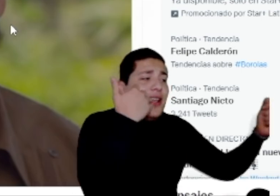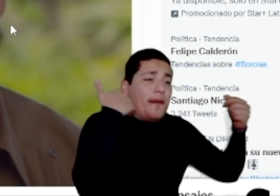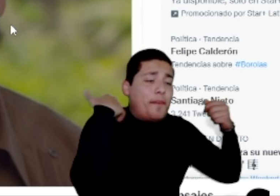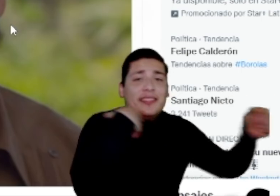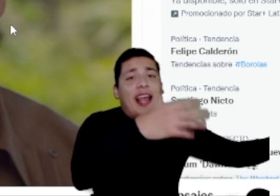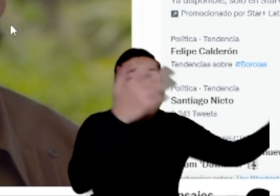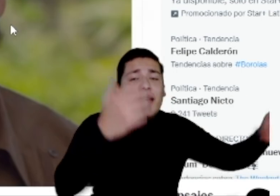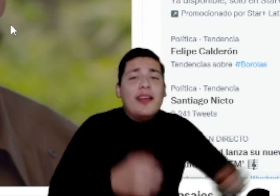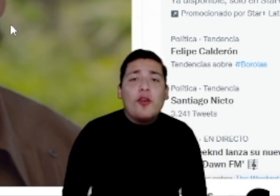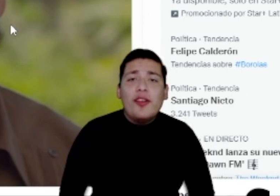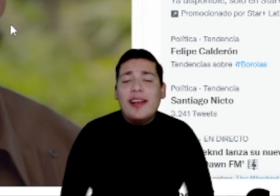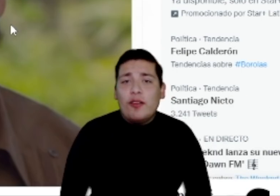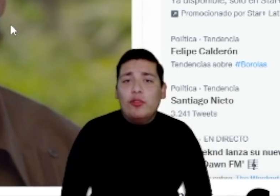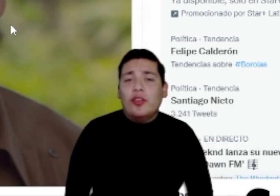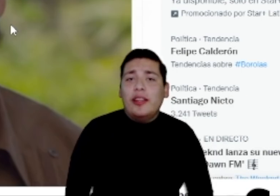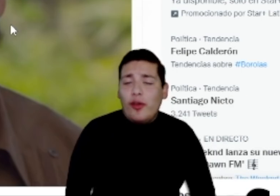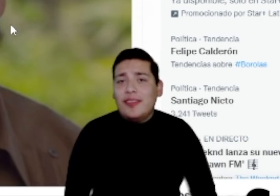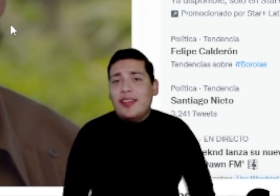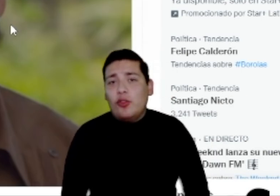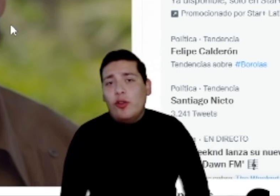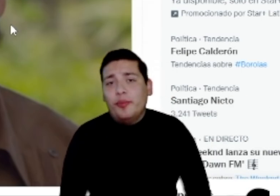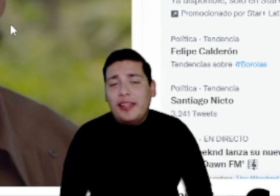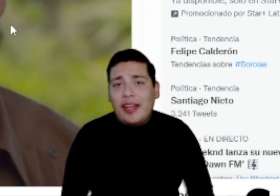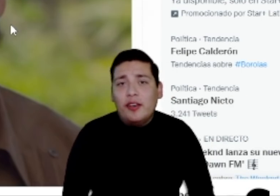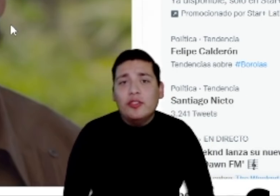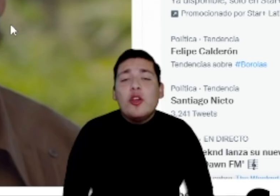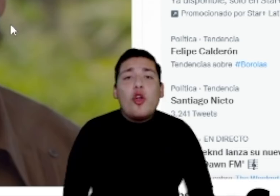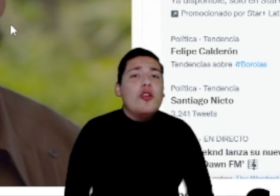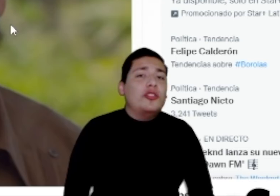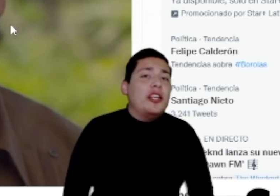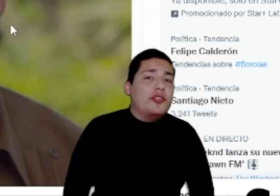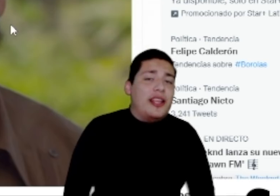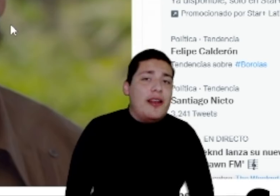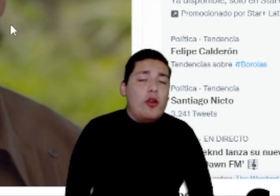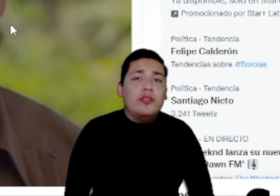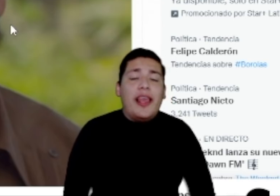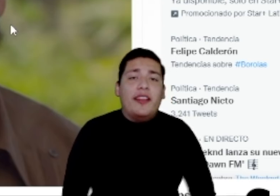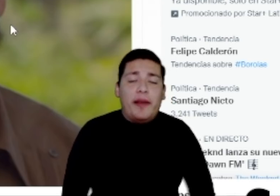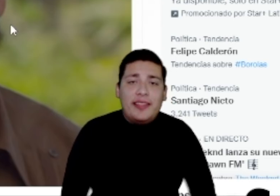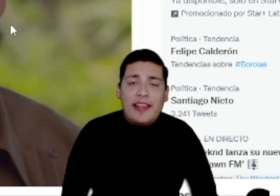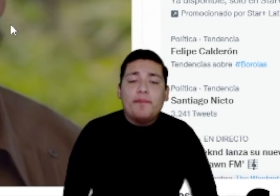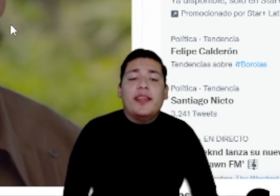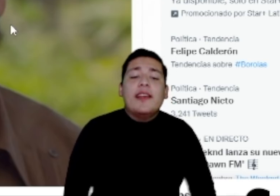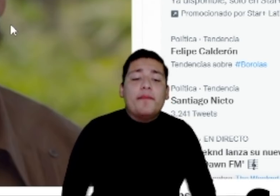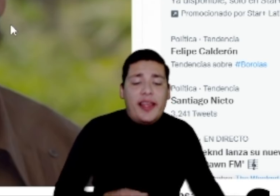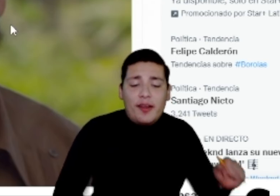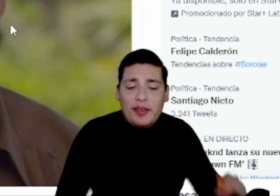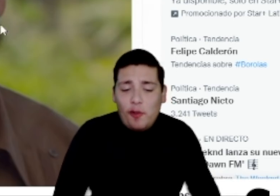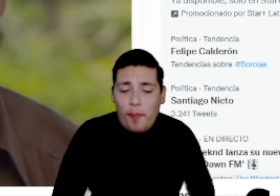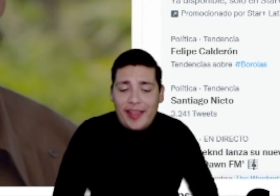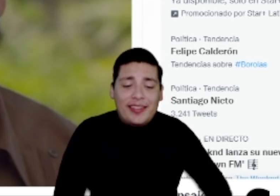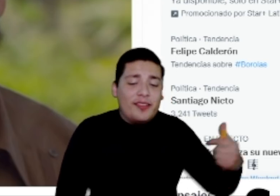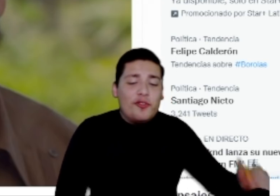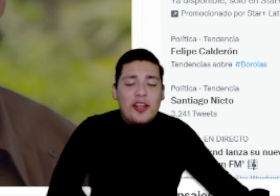se paseaba con el recurso de todas y todos los mexicanos, con los hijos de los expresidentes de